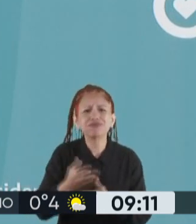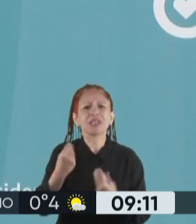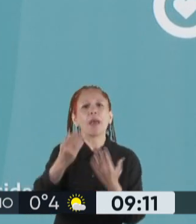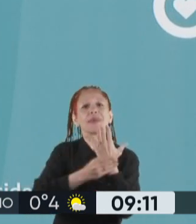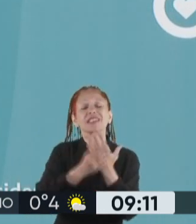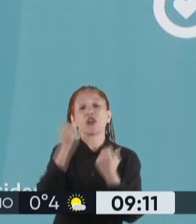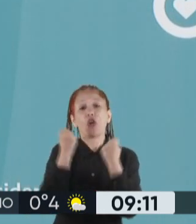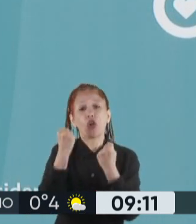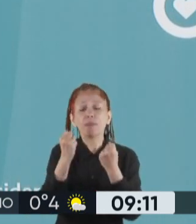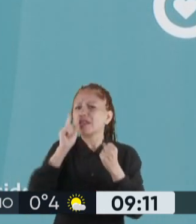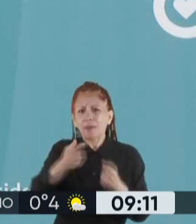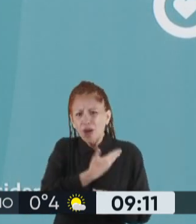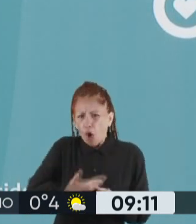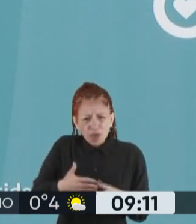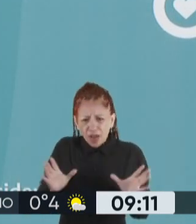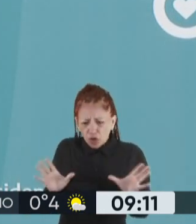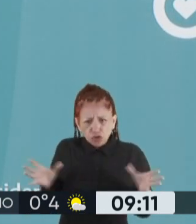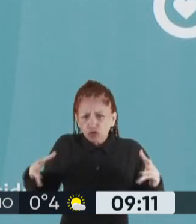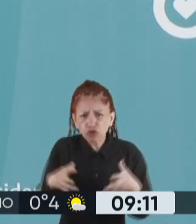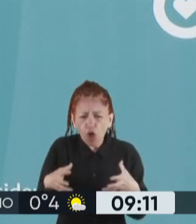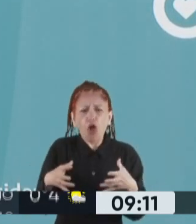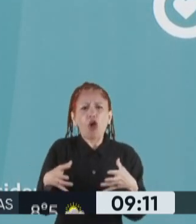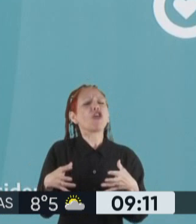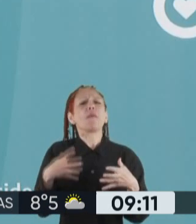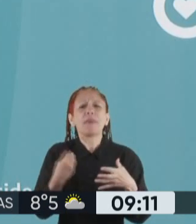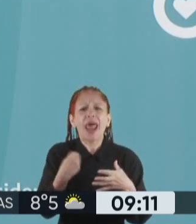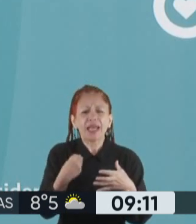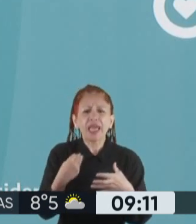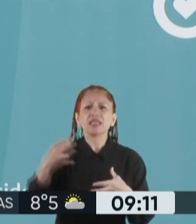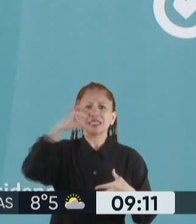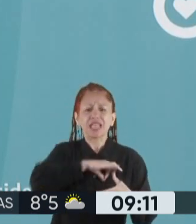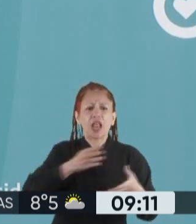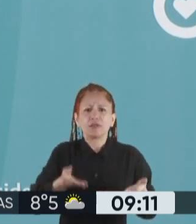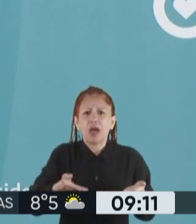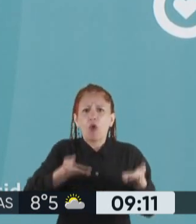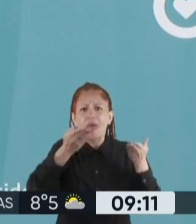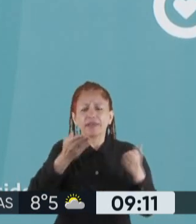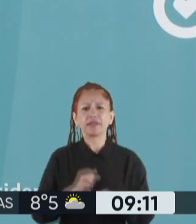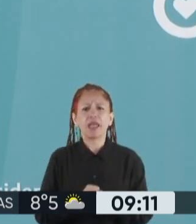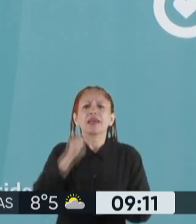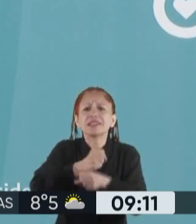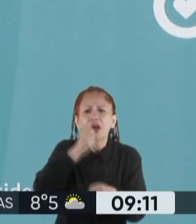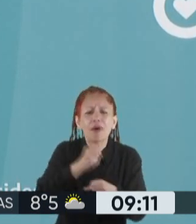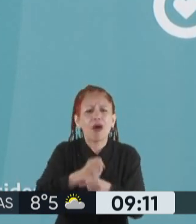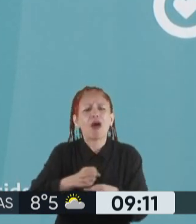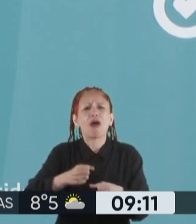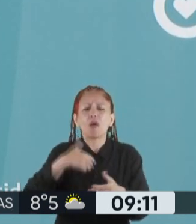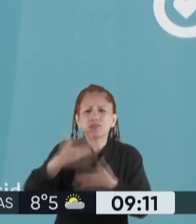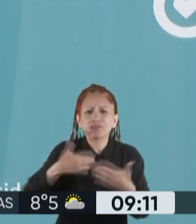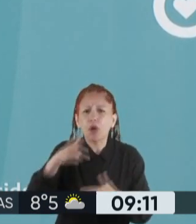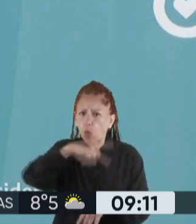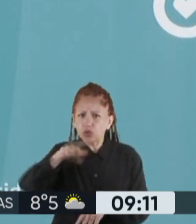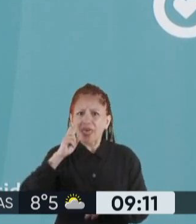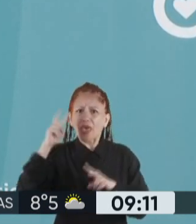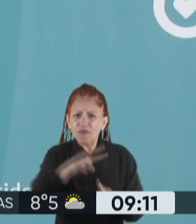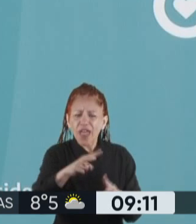todo el Gobierno en su conjunto para que los salarios crezcan, el crecimiento del trabajo y del empleo. Ustedes lo están viendo